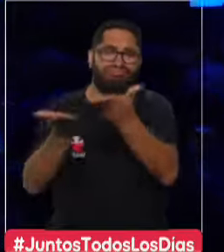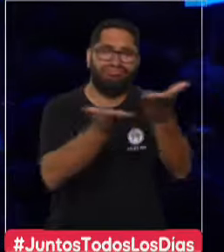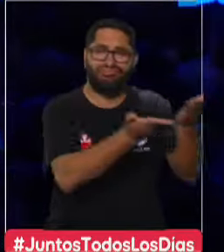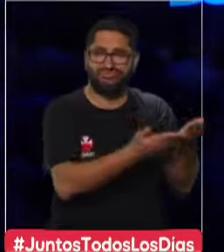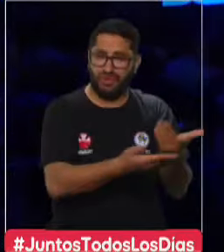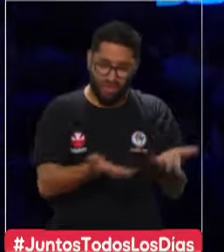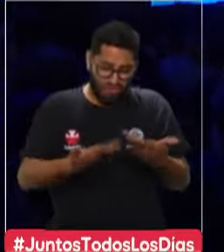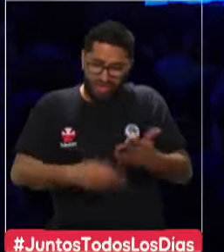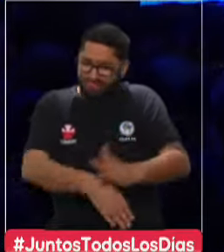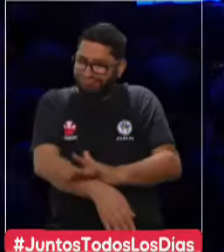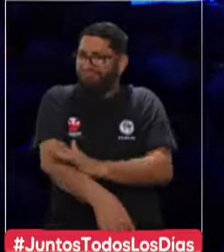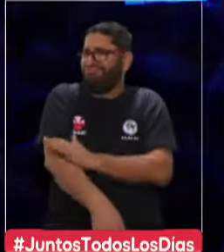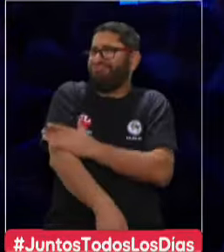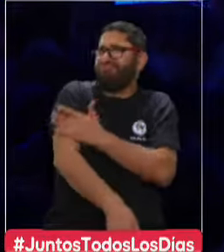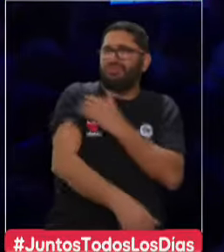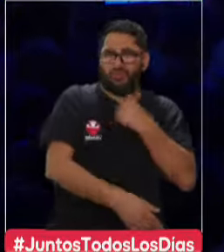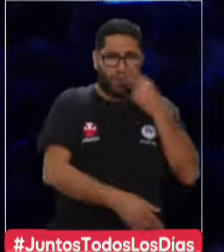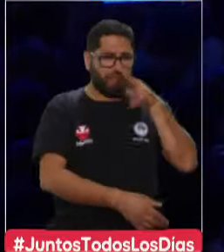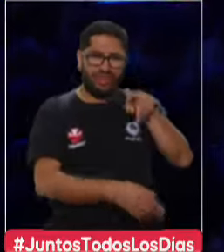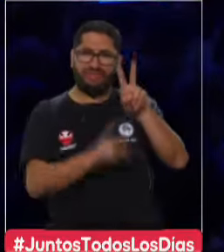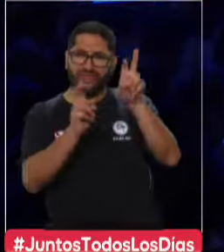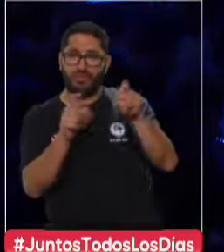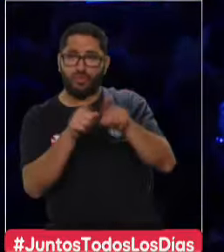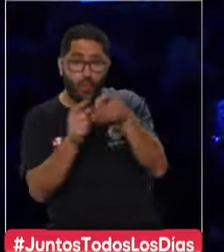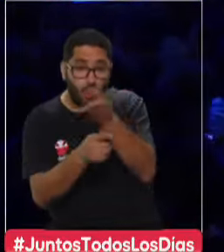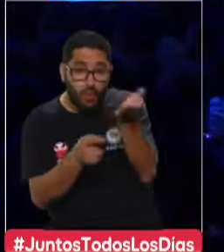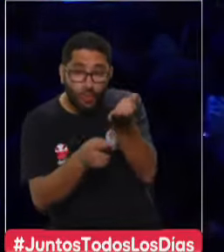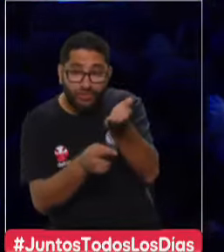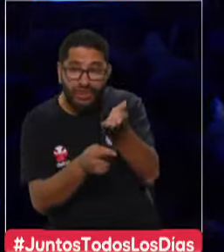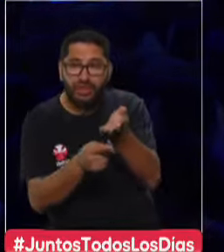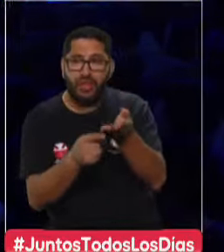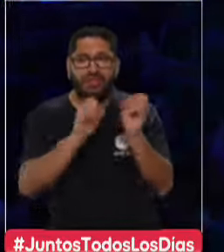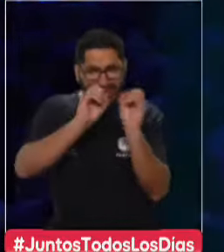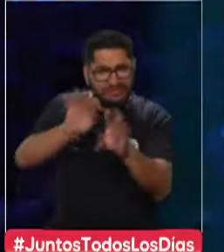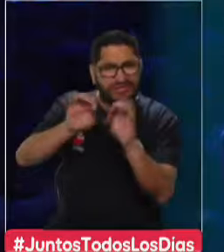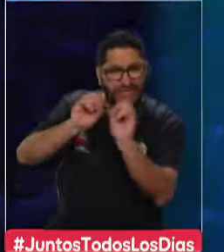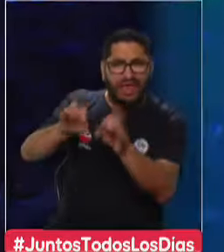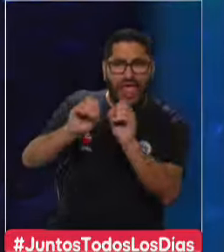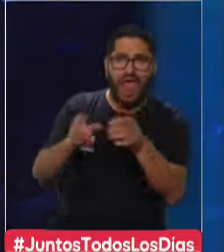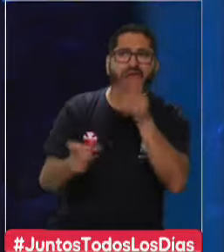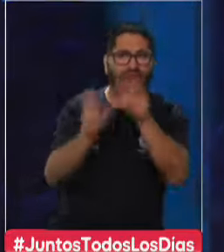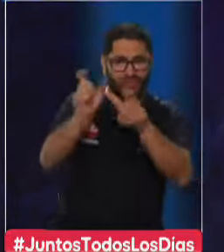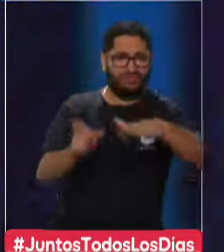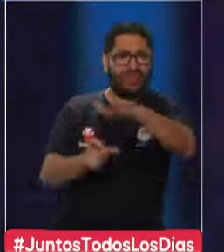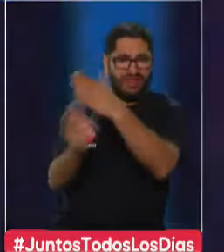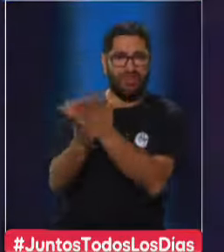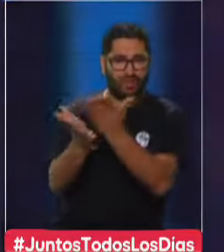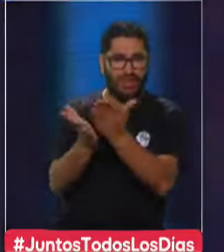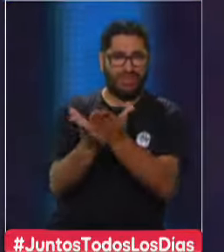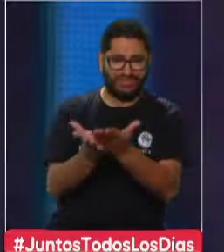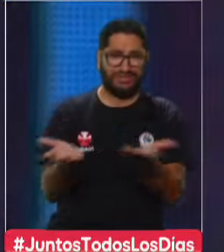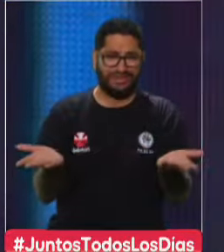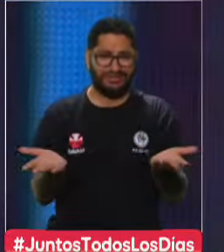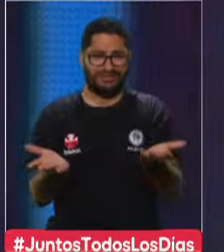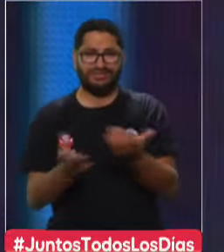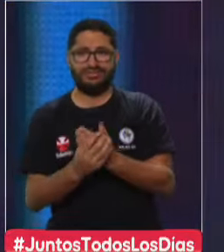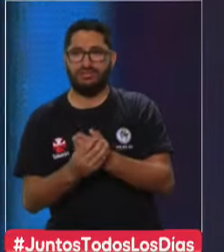veía el que tú enseñas finalmente esto a los demás, tú traspasas. Esto es una historia de cadena de favores, de dar sin esperar nada a